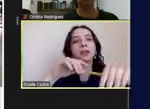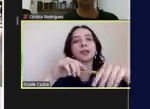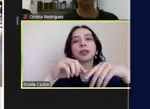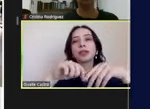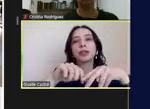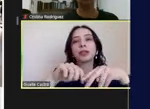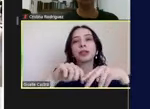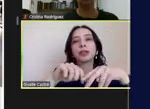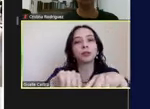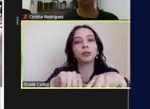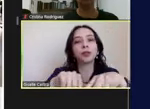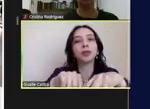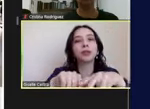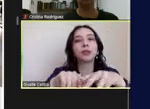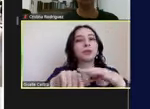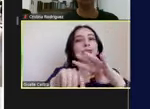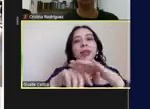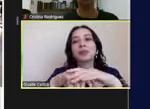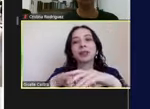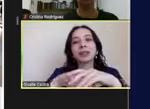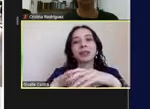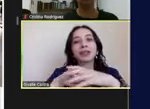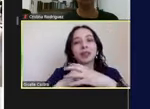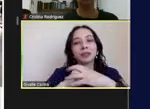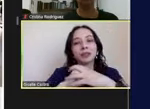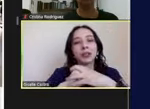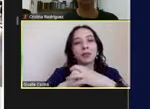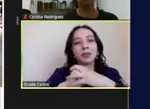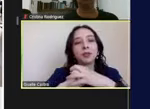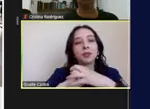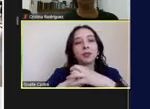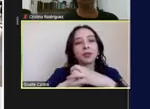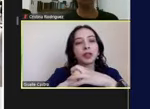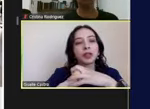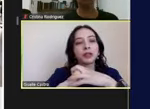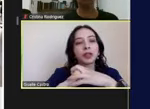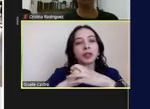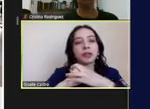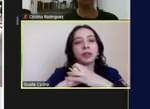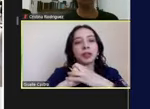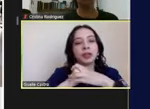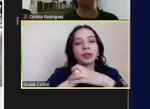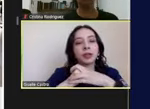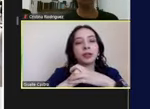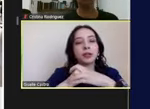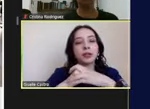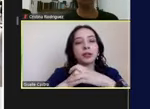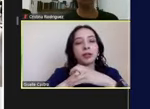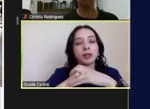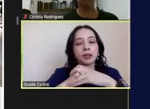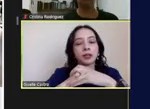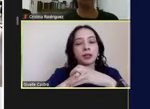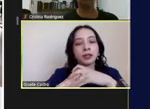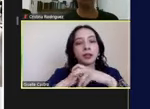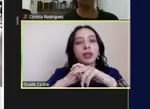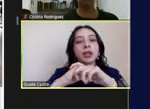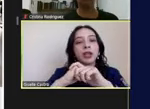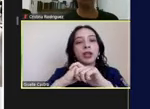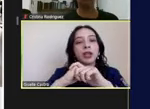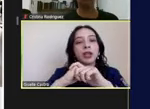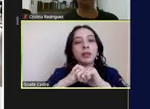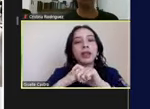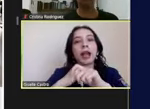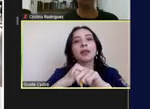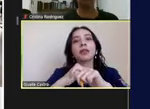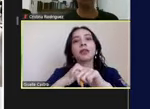más de una vez al año se esguince nuestro tobillo, como 3 veces, entonces ya podríamos considerar una inestabilidad crónica de tobillo.